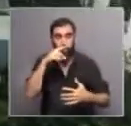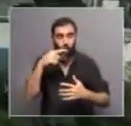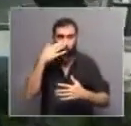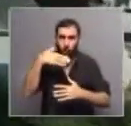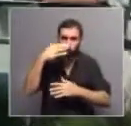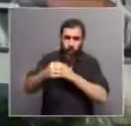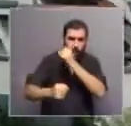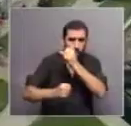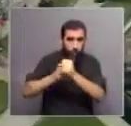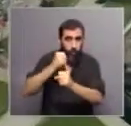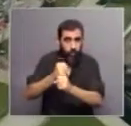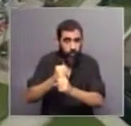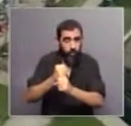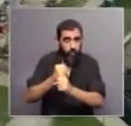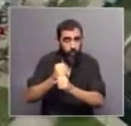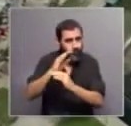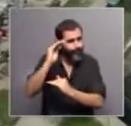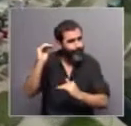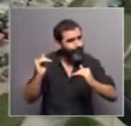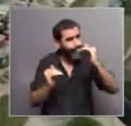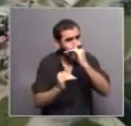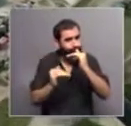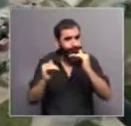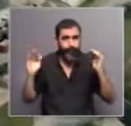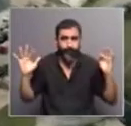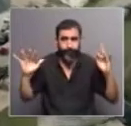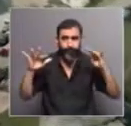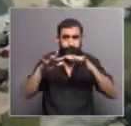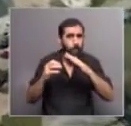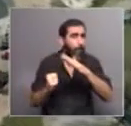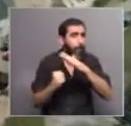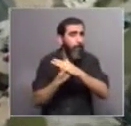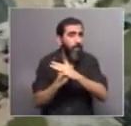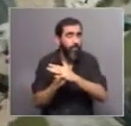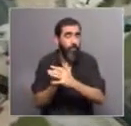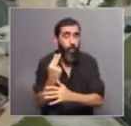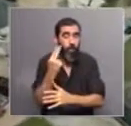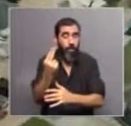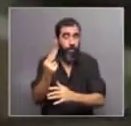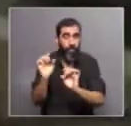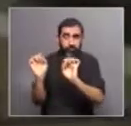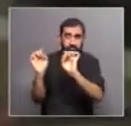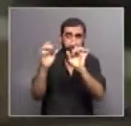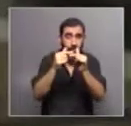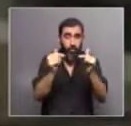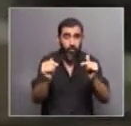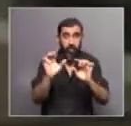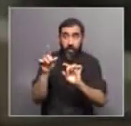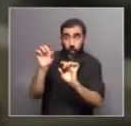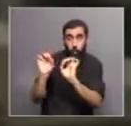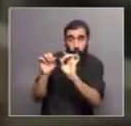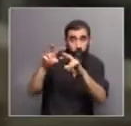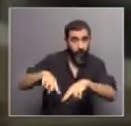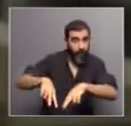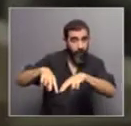años se han visto algunas superaciones en las concentraciones máximas permitidas diarias de partículas, que es uno de los contaminantes que se estudia